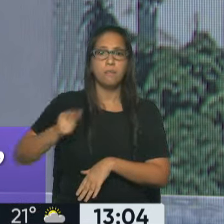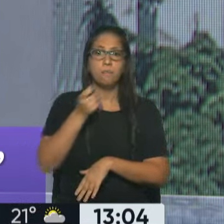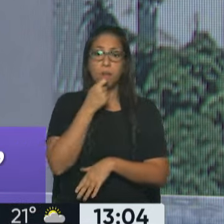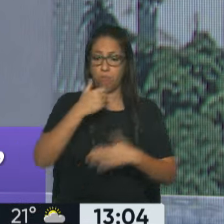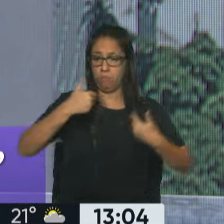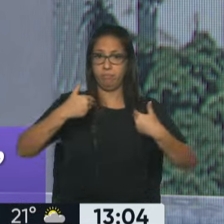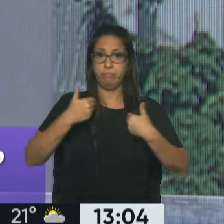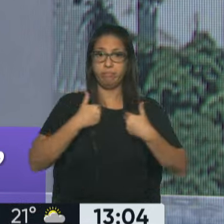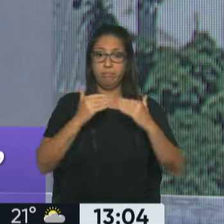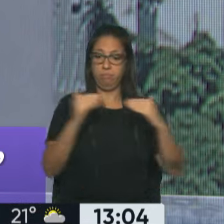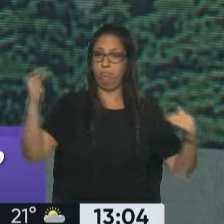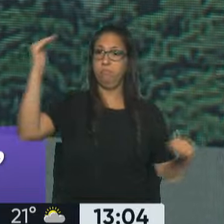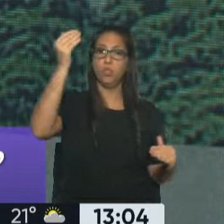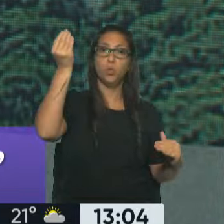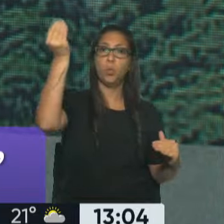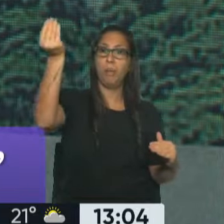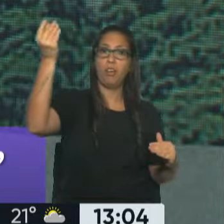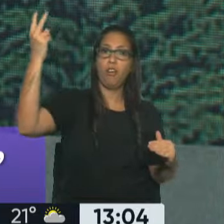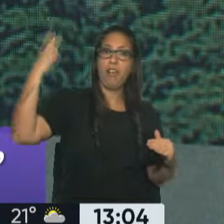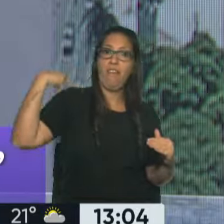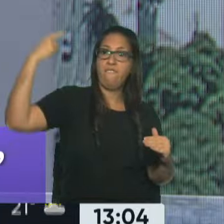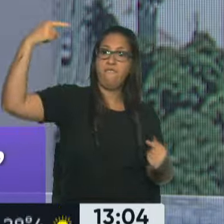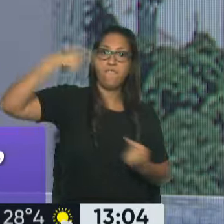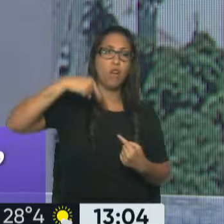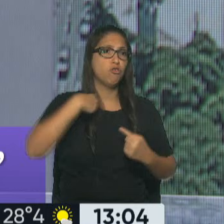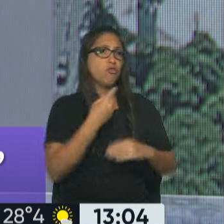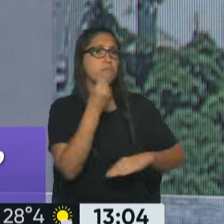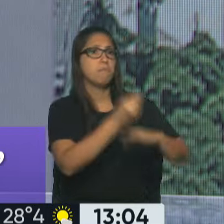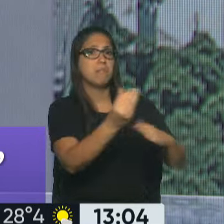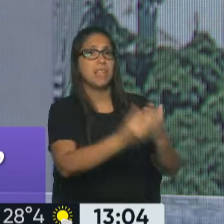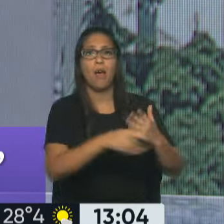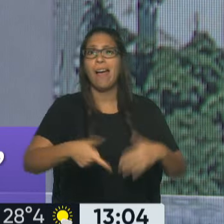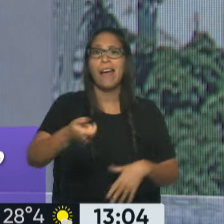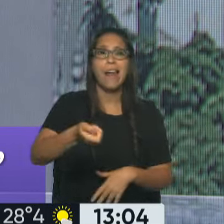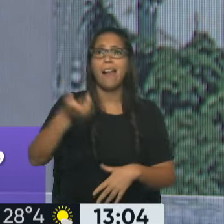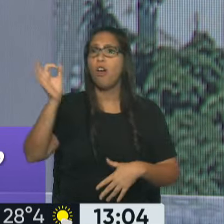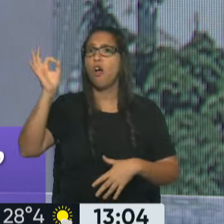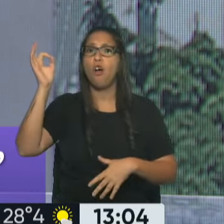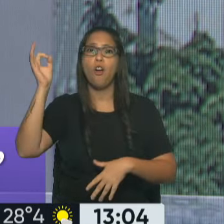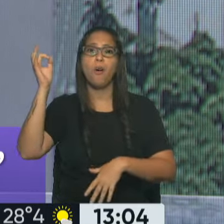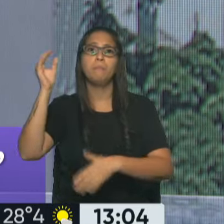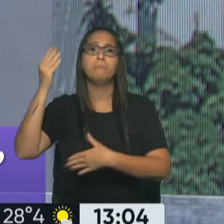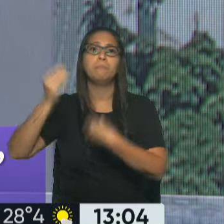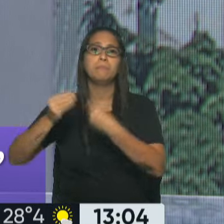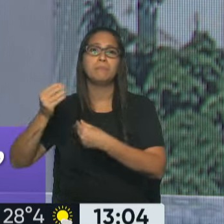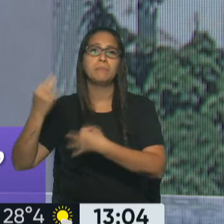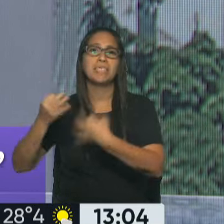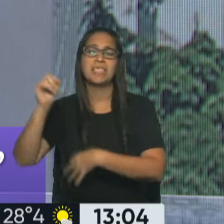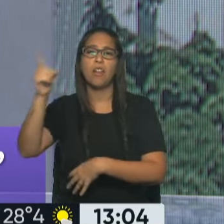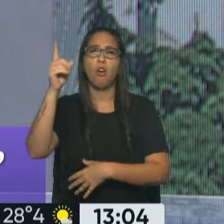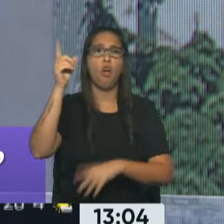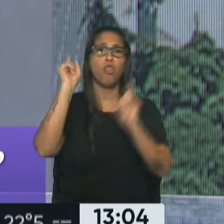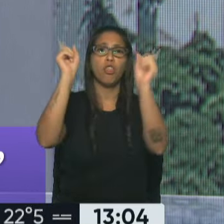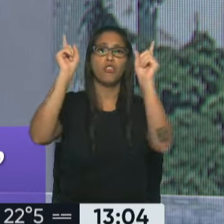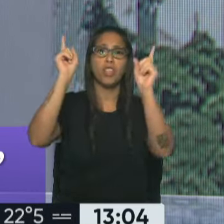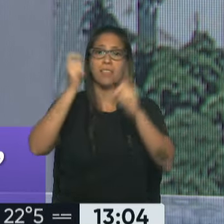sus superiores en el canal, que tengo yo con mis superiores en el ministerio, la autoridad del docente, que tuvimos cuando éramos chicos y que en